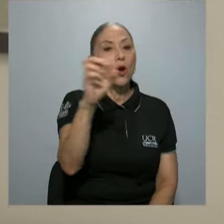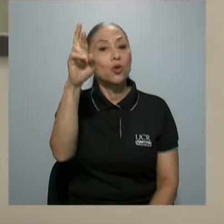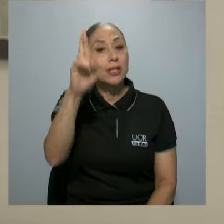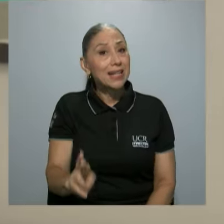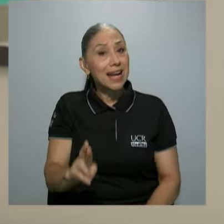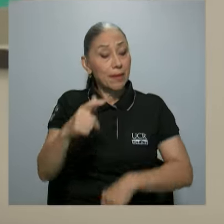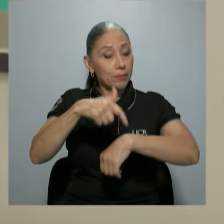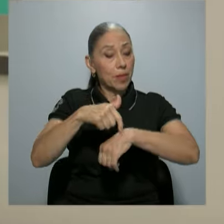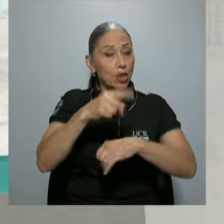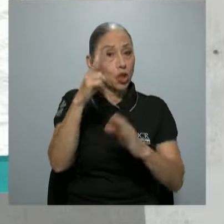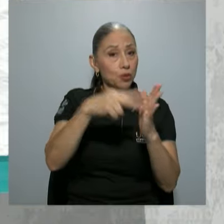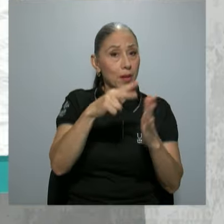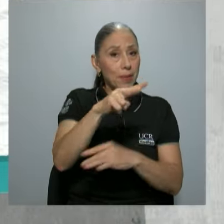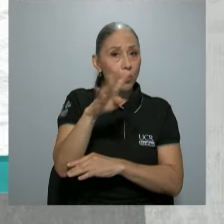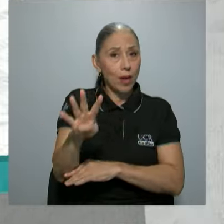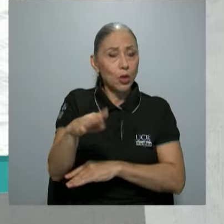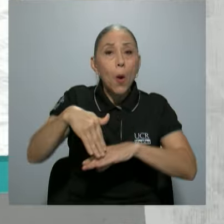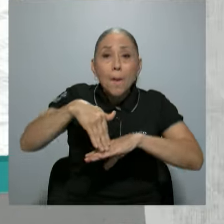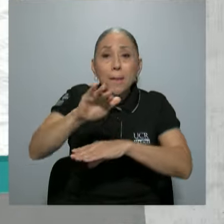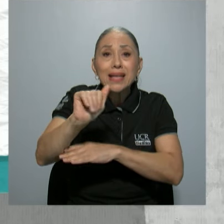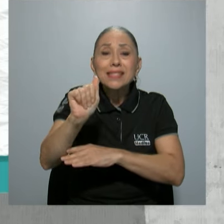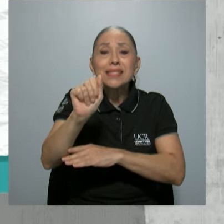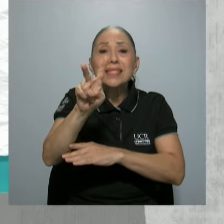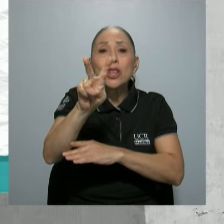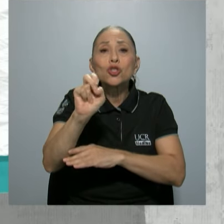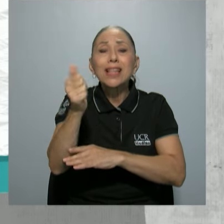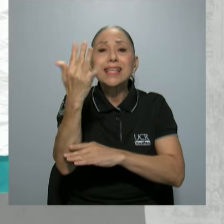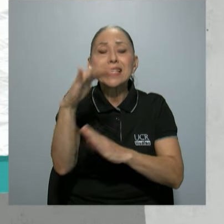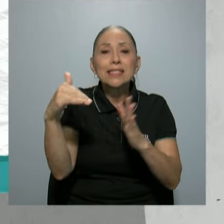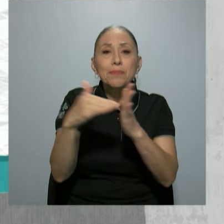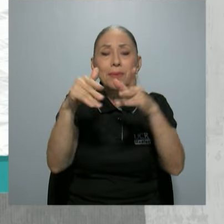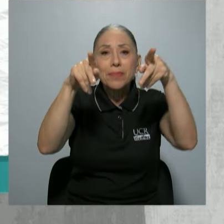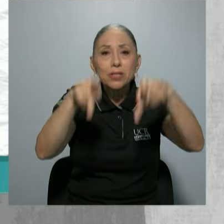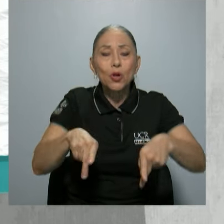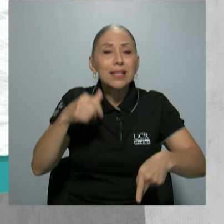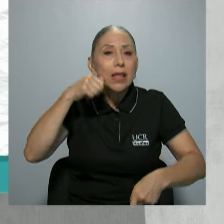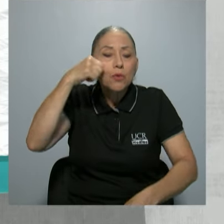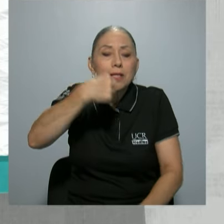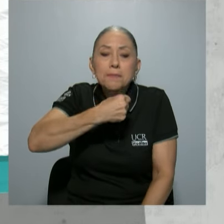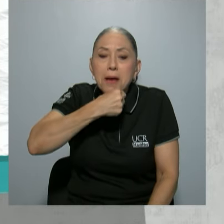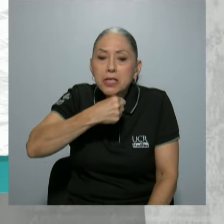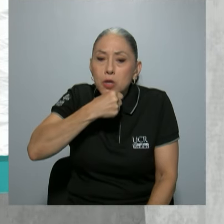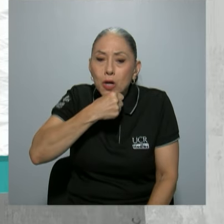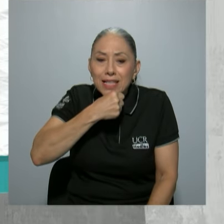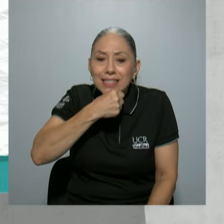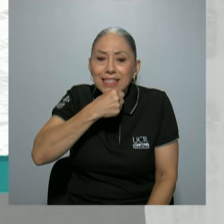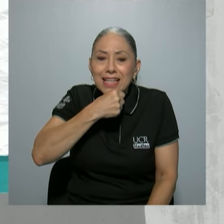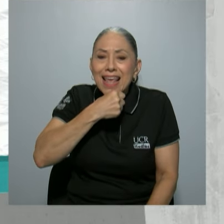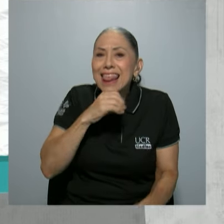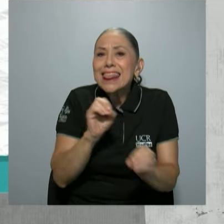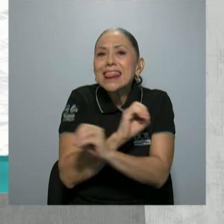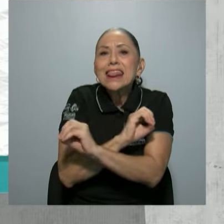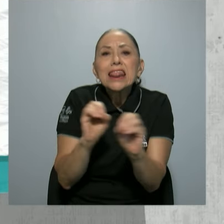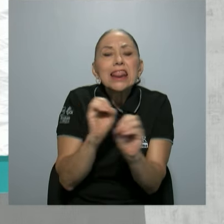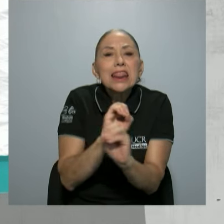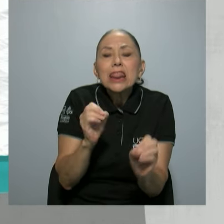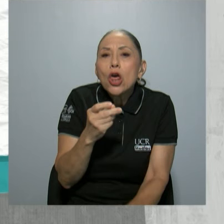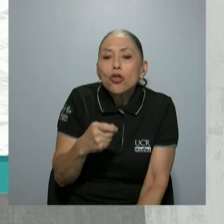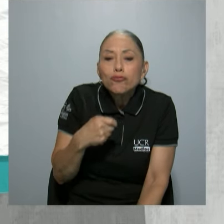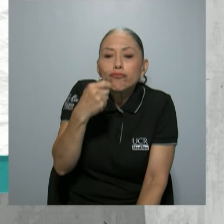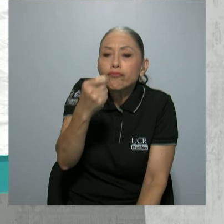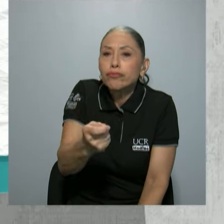el 2024 más de 215,000 personas adultas mayores no recibieron ningún tipo de